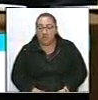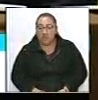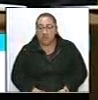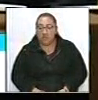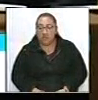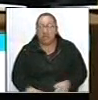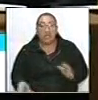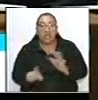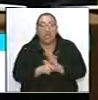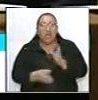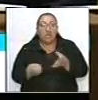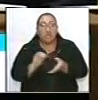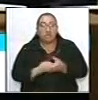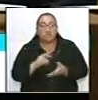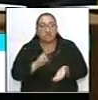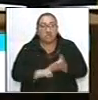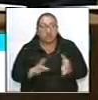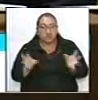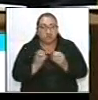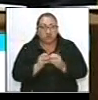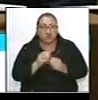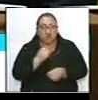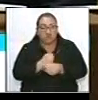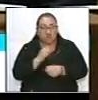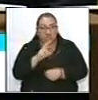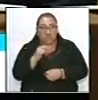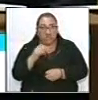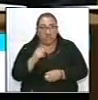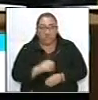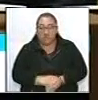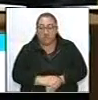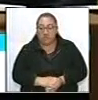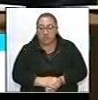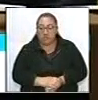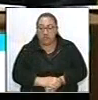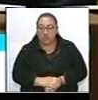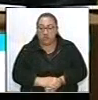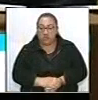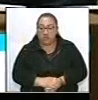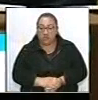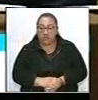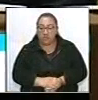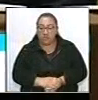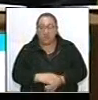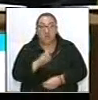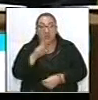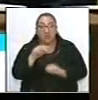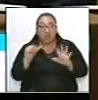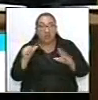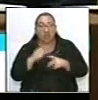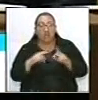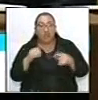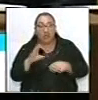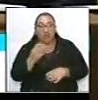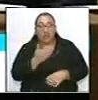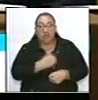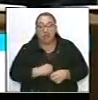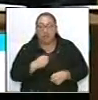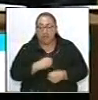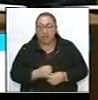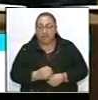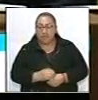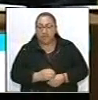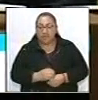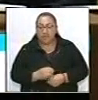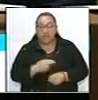a los serenos en el seguro complementario de trabajo de riesgo, que salió en el 2016, pero que lamentablemente a